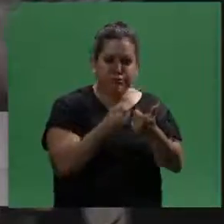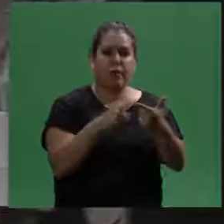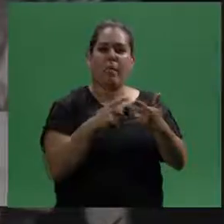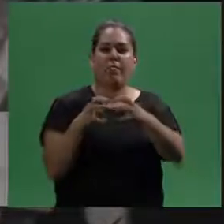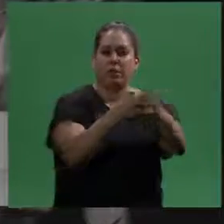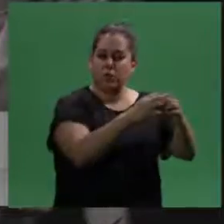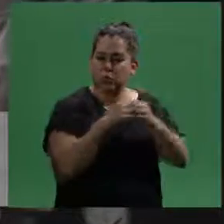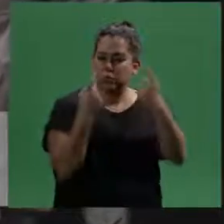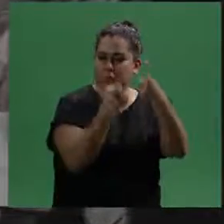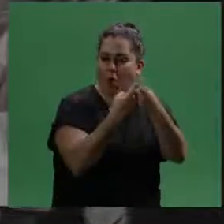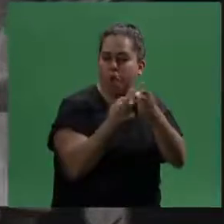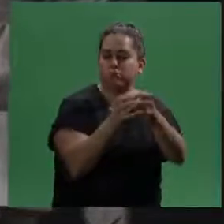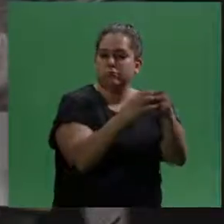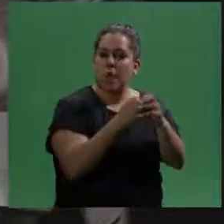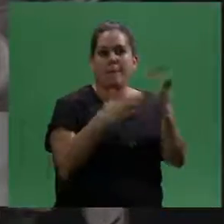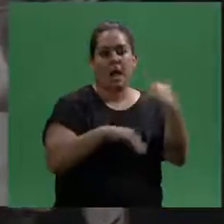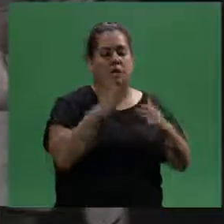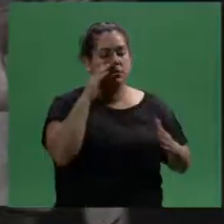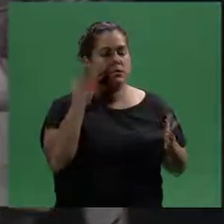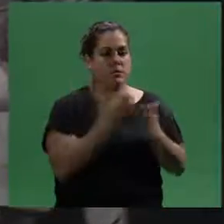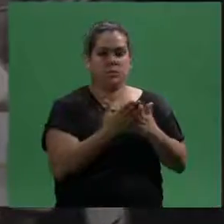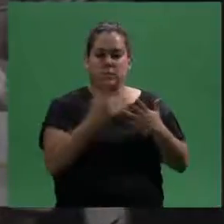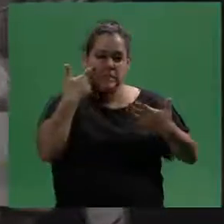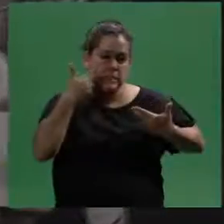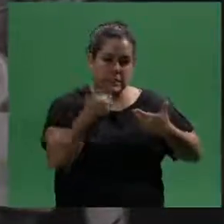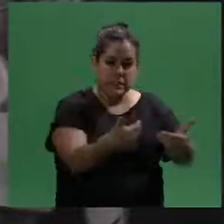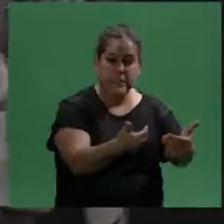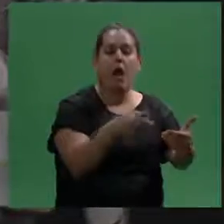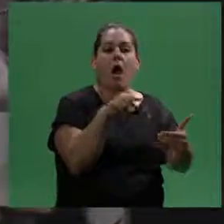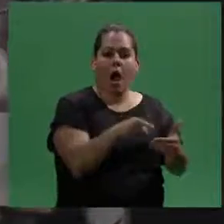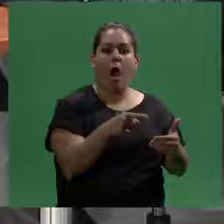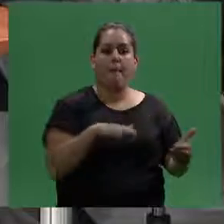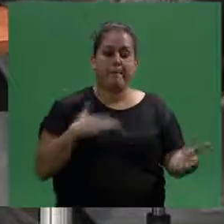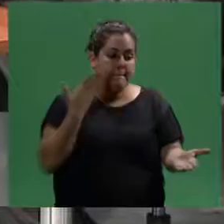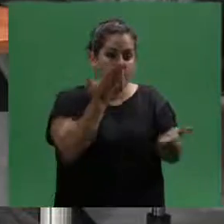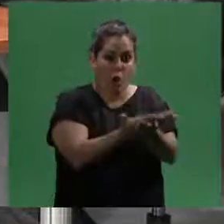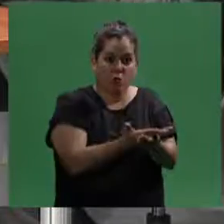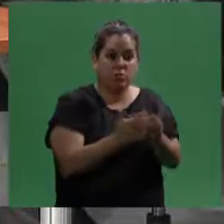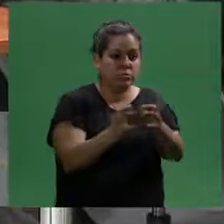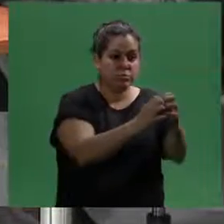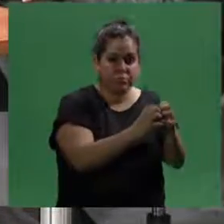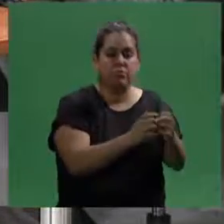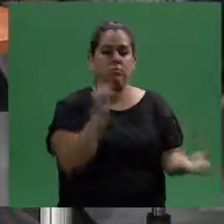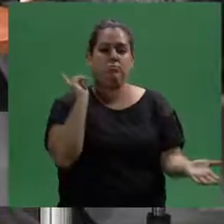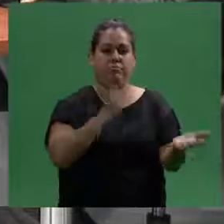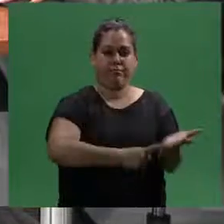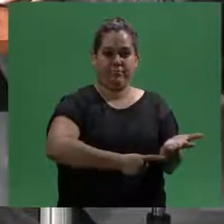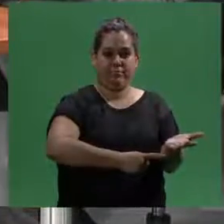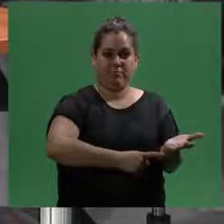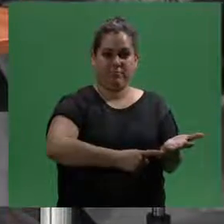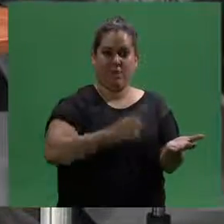con discusiones y por sobre todas las cosas con estudio, cada uno de esos proyectos, se llega a los acuerdos y se termina